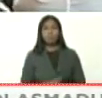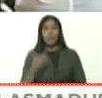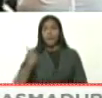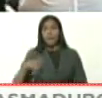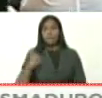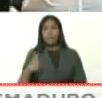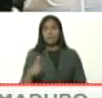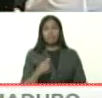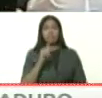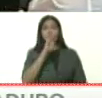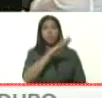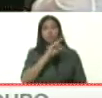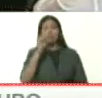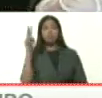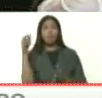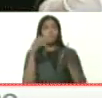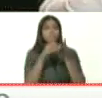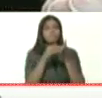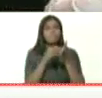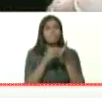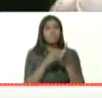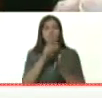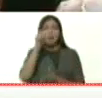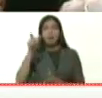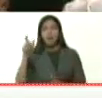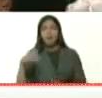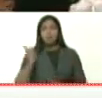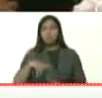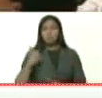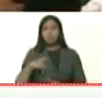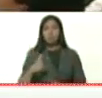Argentina, 52.000 argentinos. México,